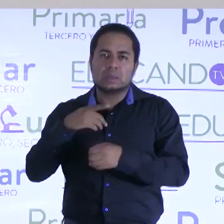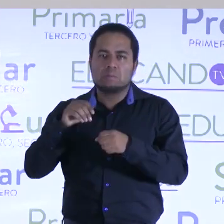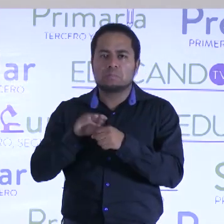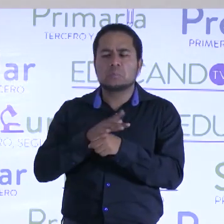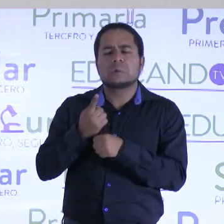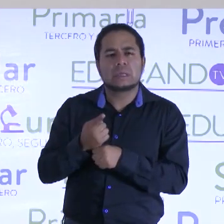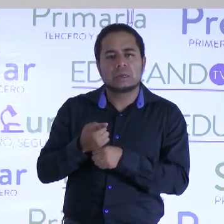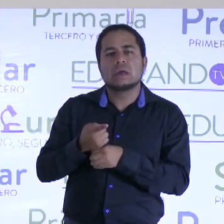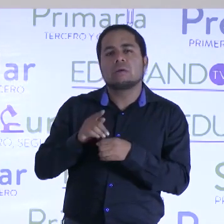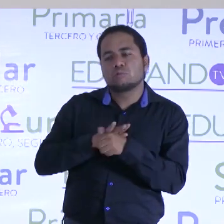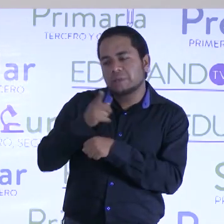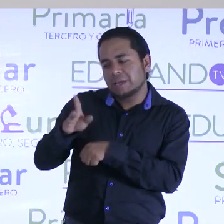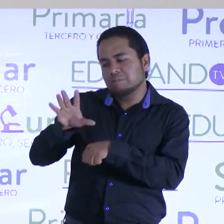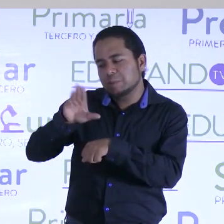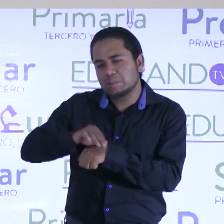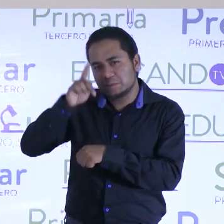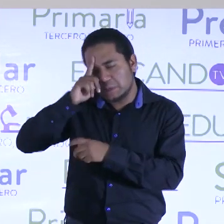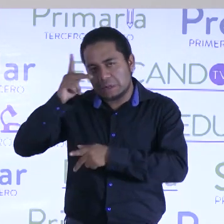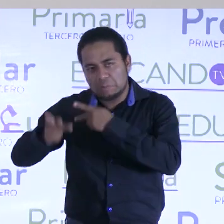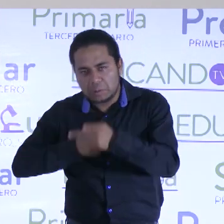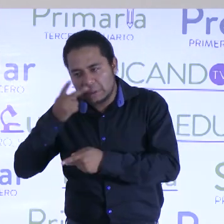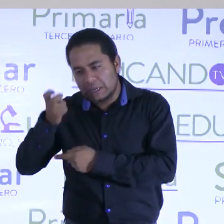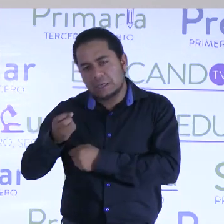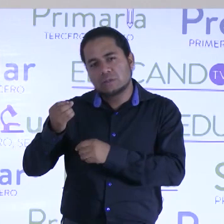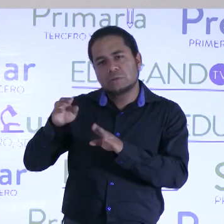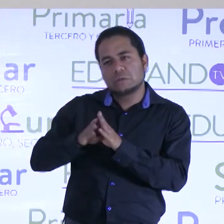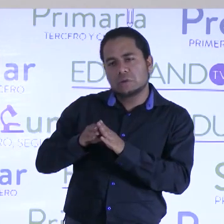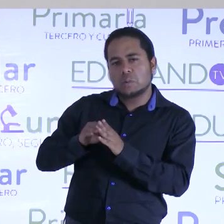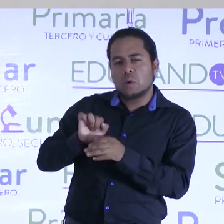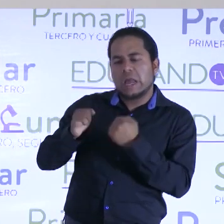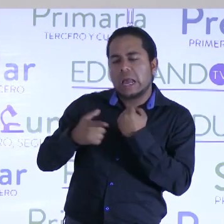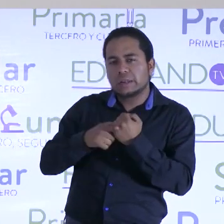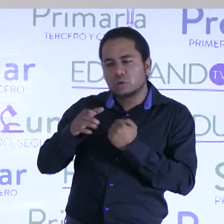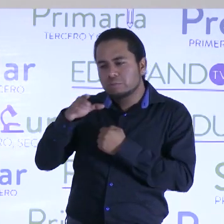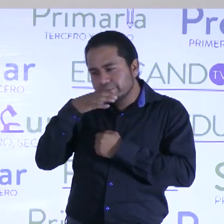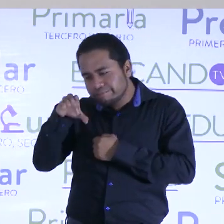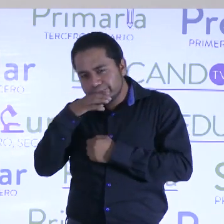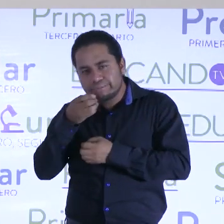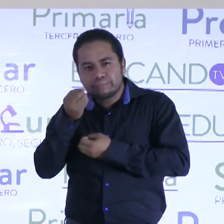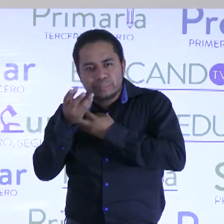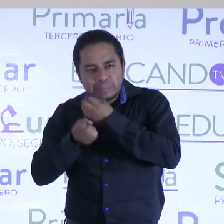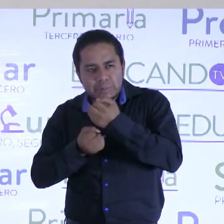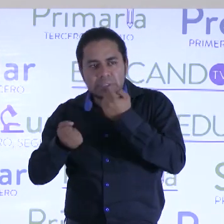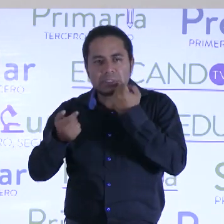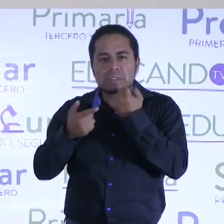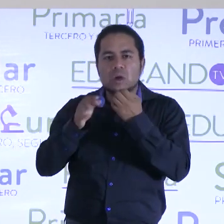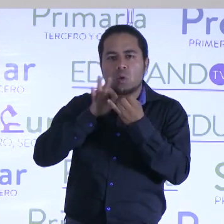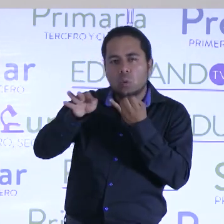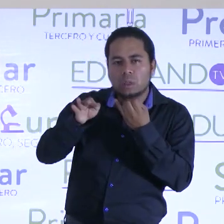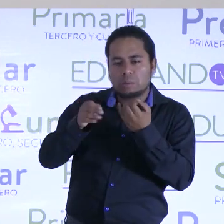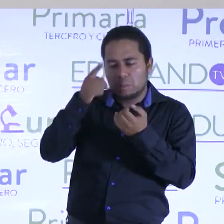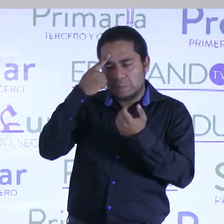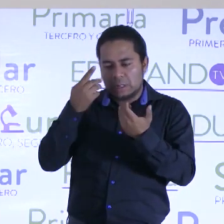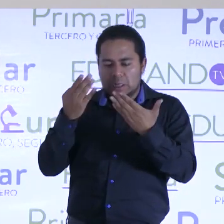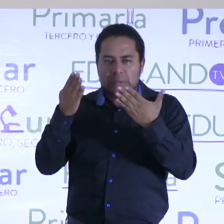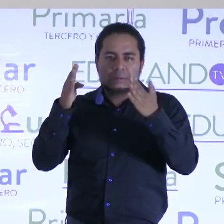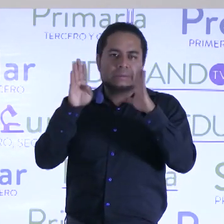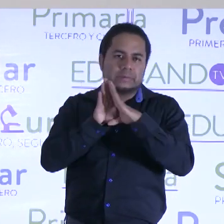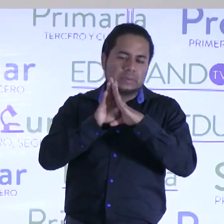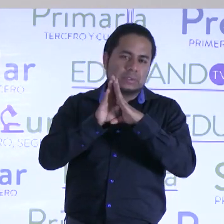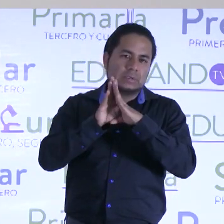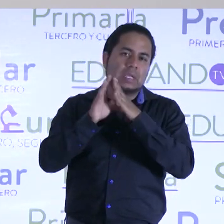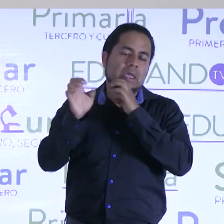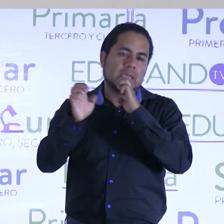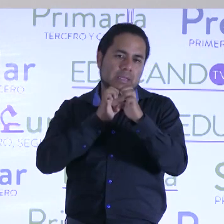haber permitido realizar la entrevista, dar algún comentario final, algún cierre de nuestra entrevista,